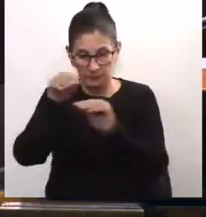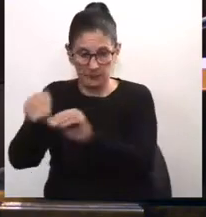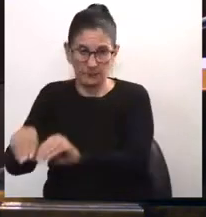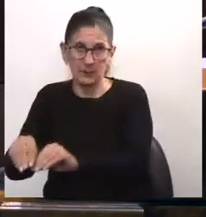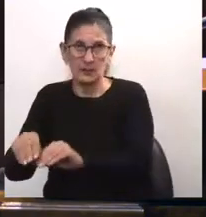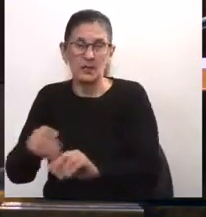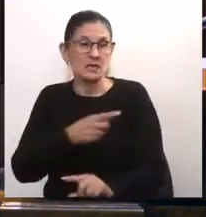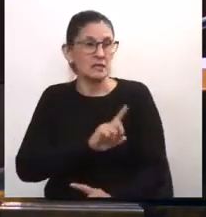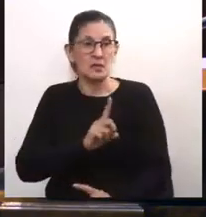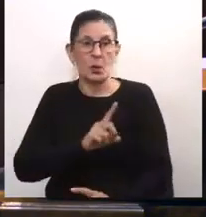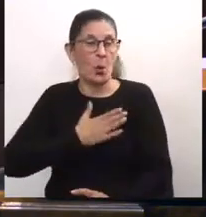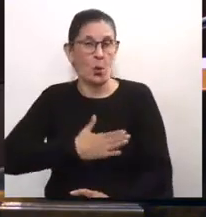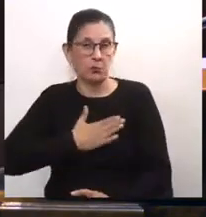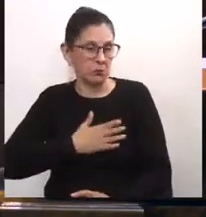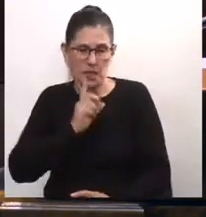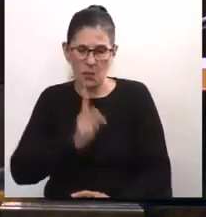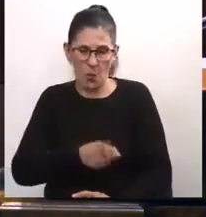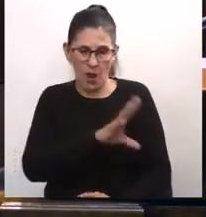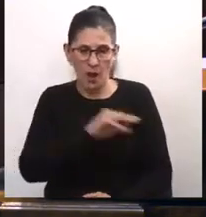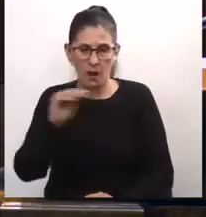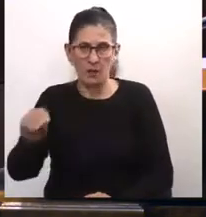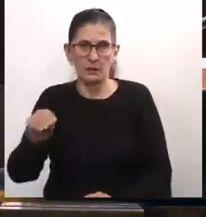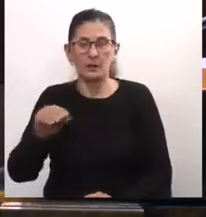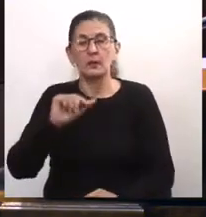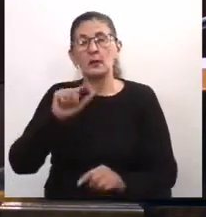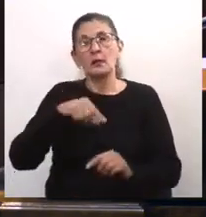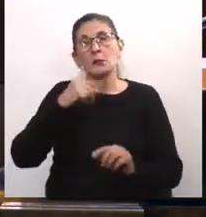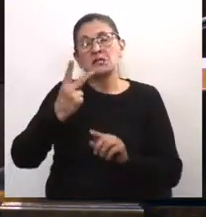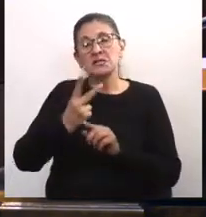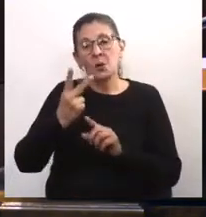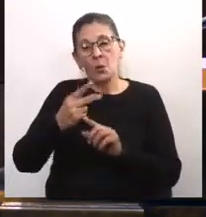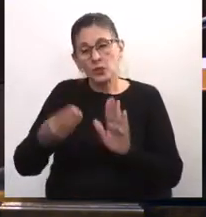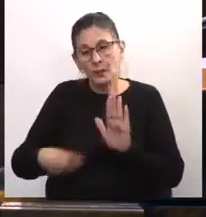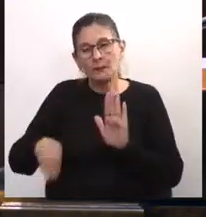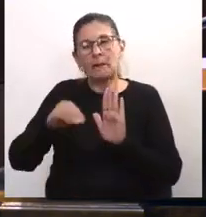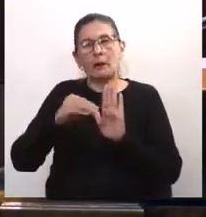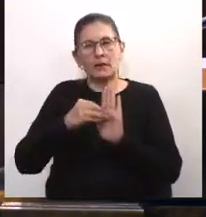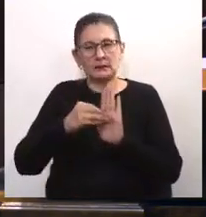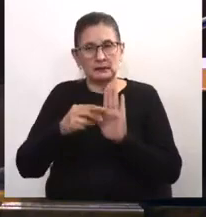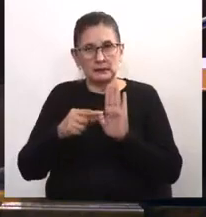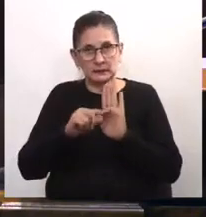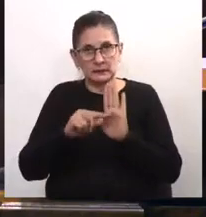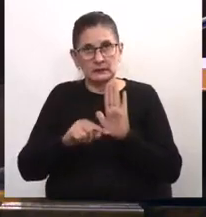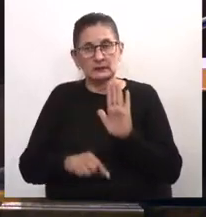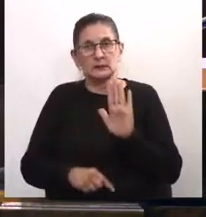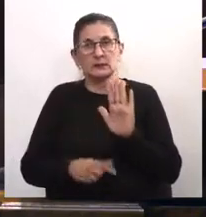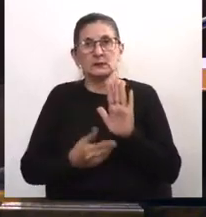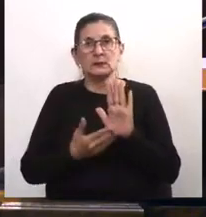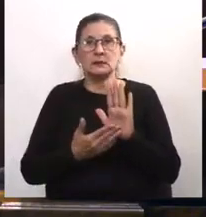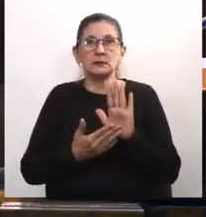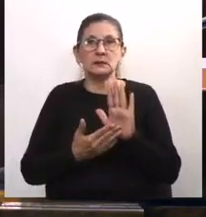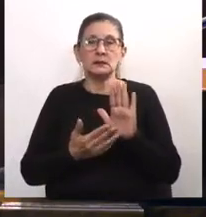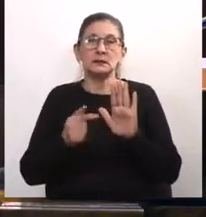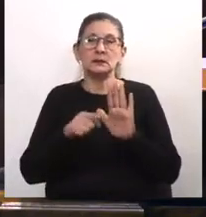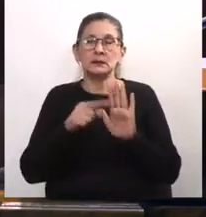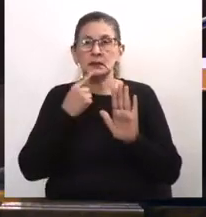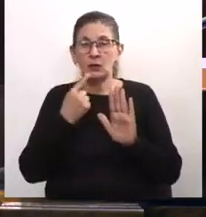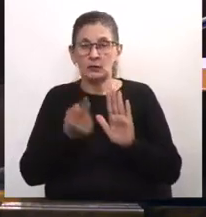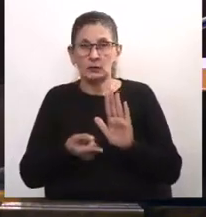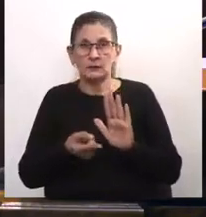aún sin su consentimiento. Se agregó esta otra segunda parte, que es distinta absolutamente a la primera, y lo dice a